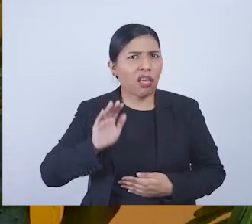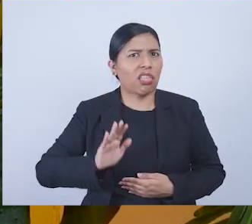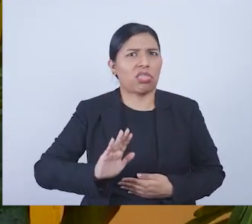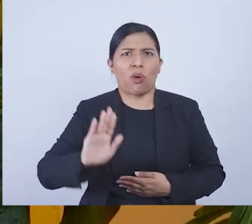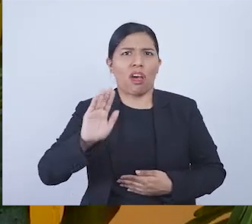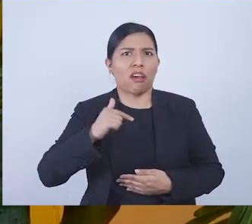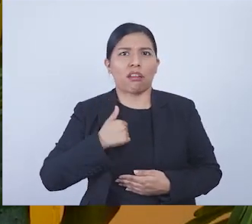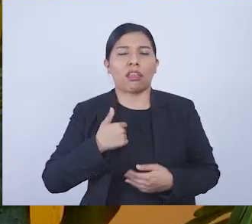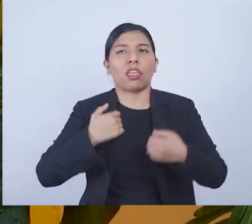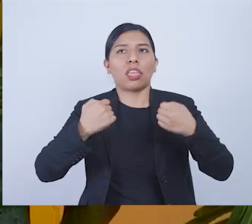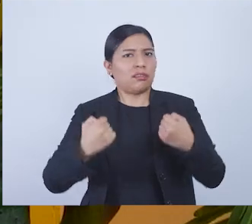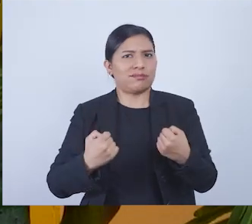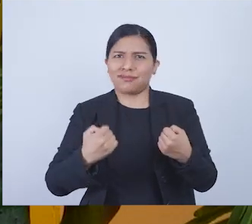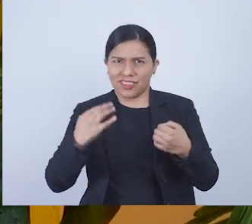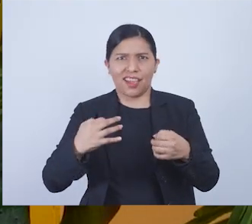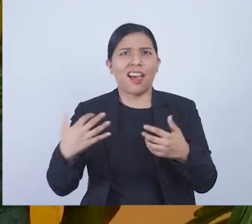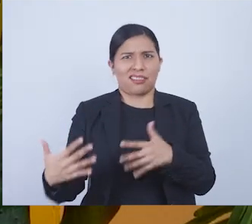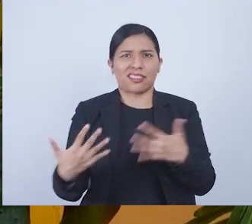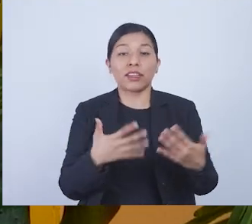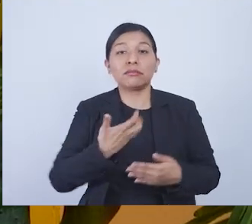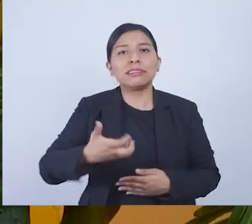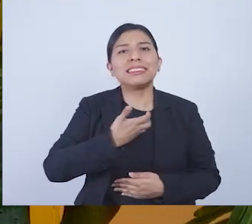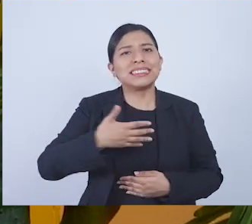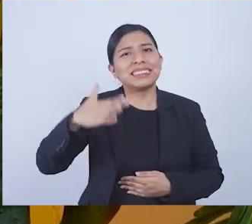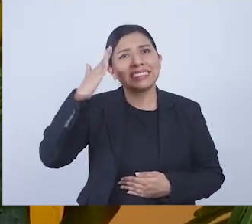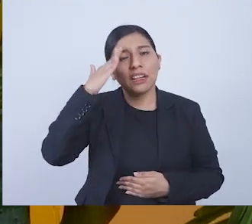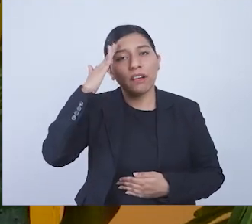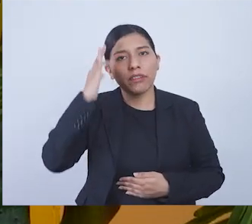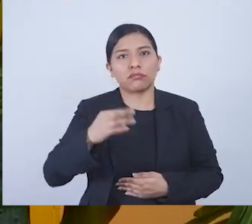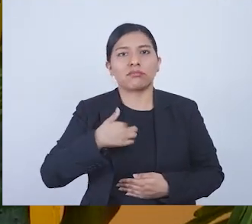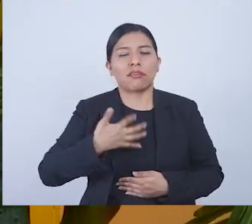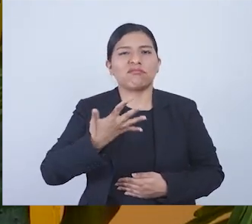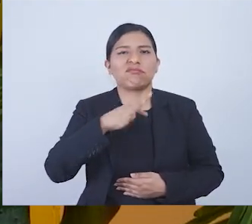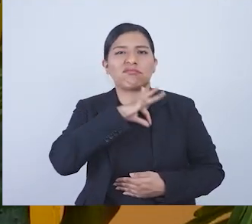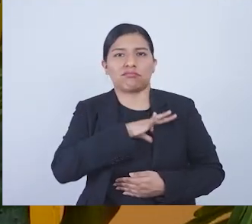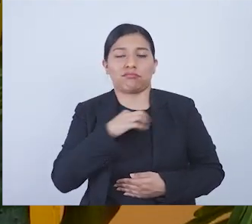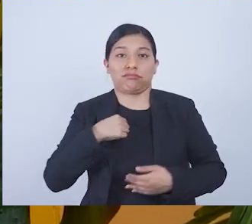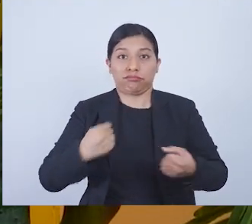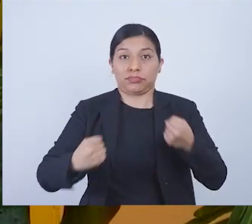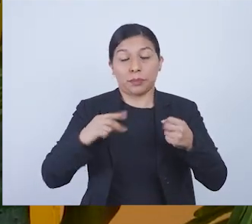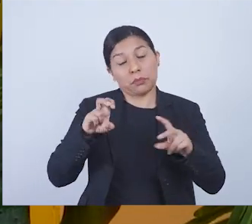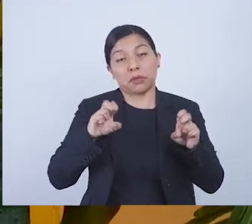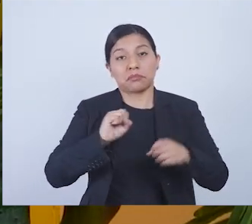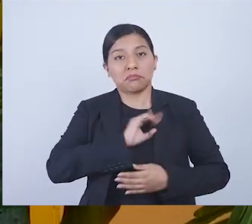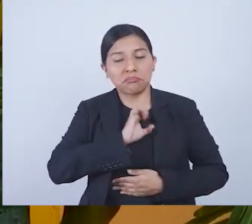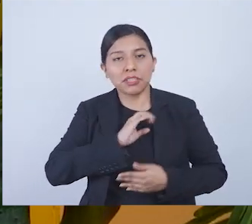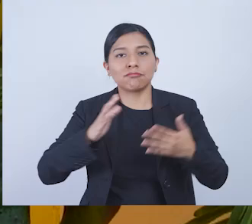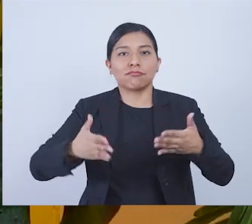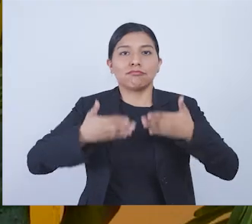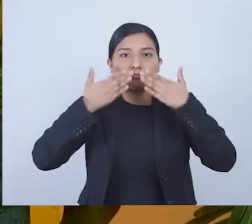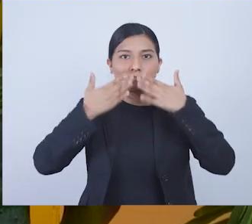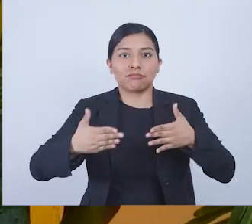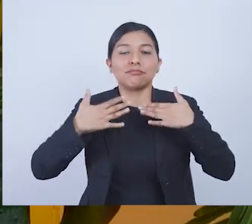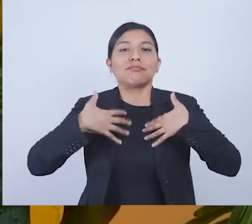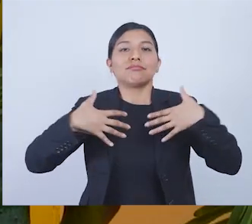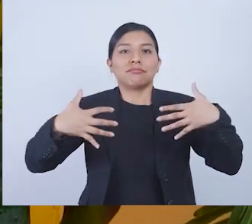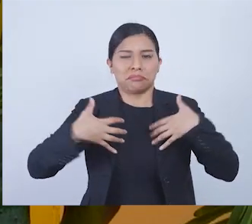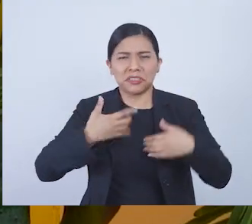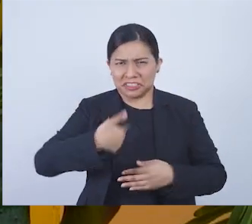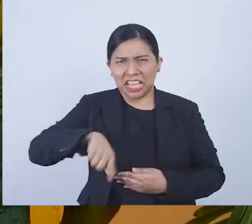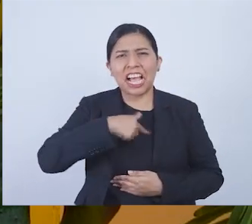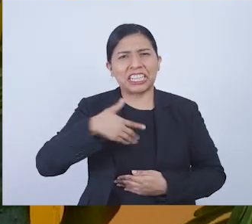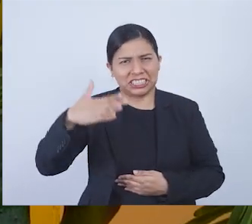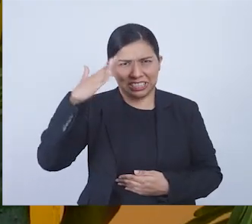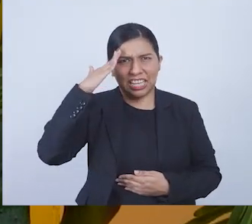sedentarios. Todos sabemos los beneficios de la actividad física a nivel cardiovascular, respiratorio, etcétera, pero me